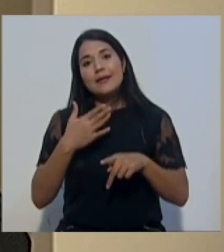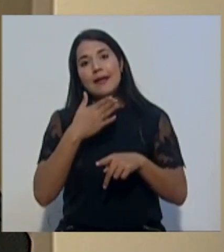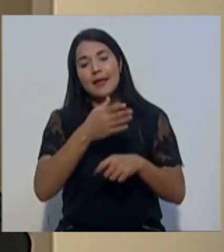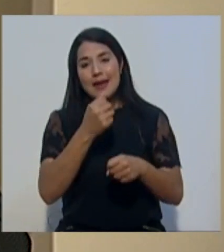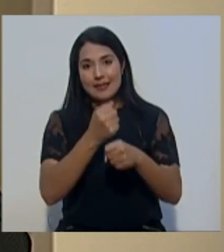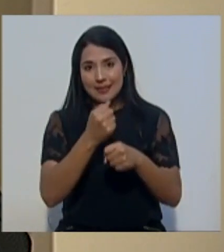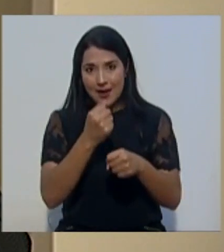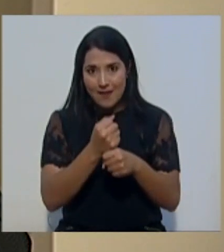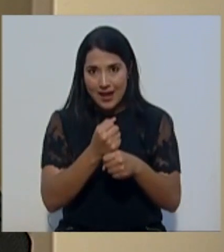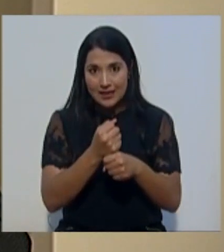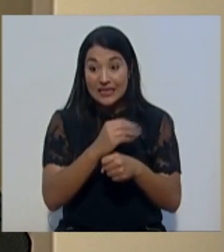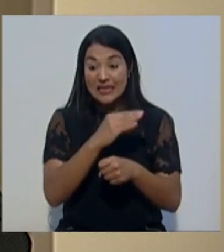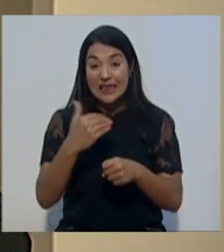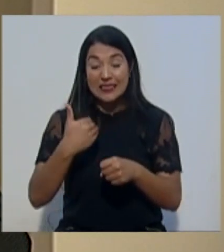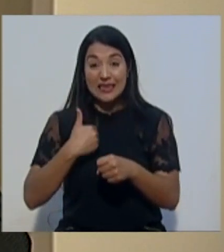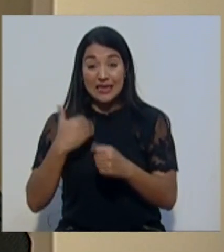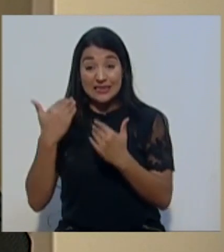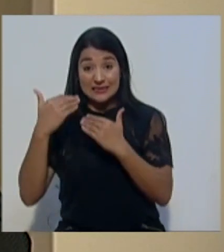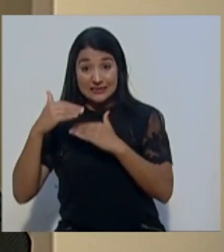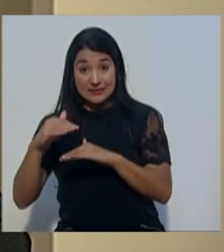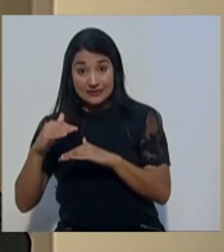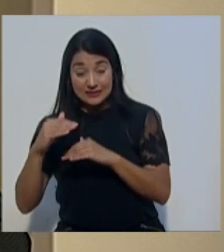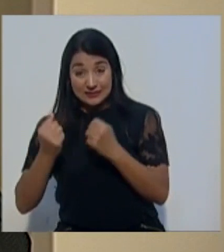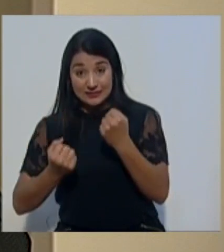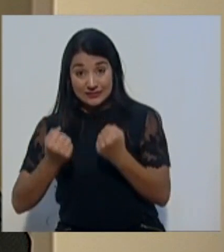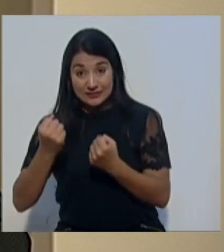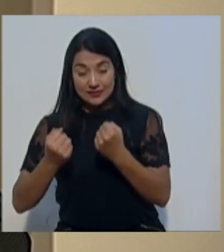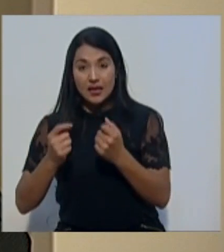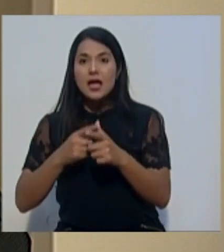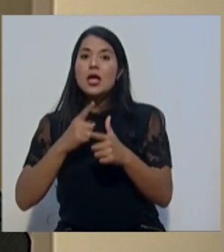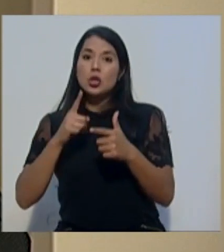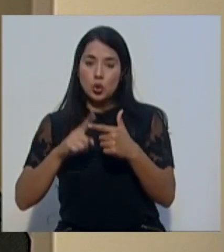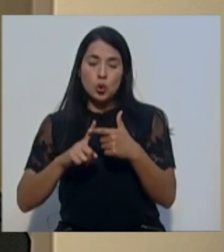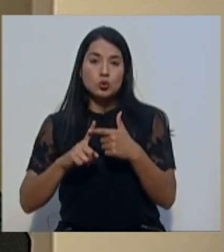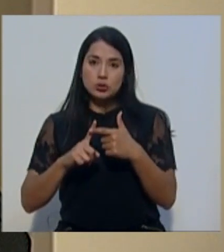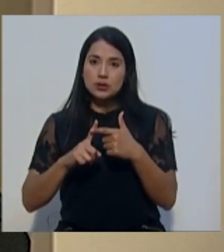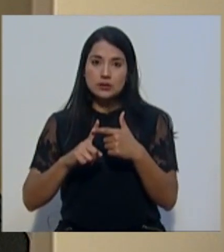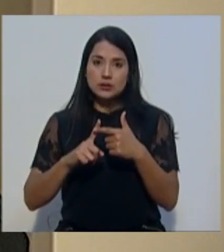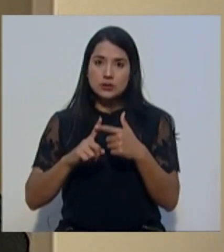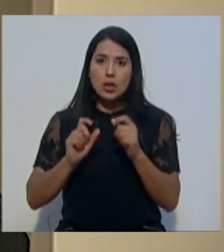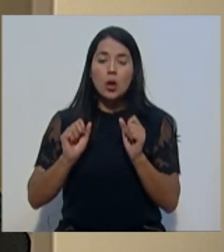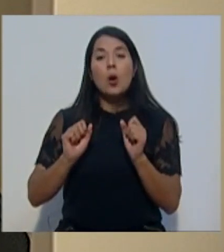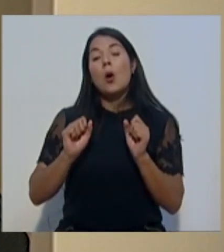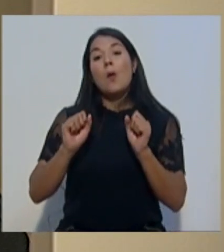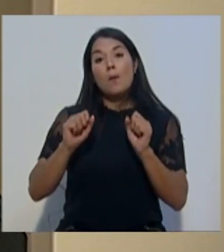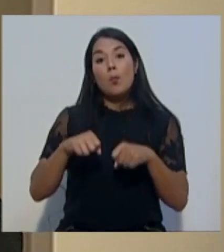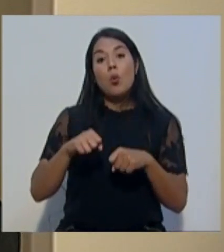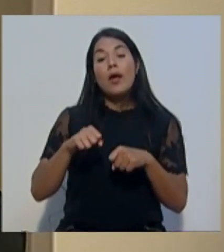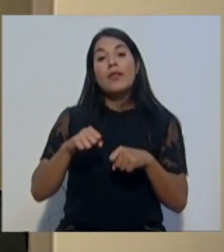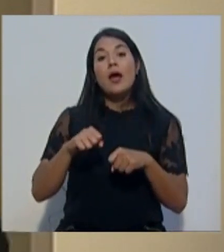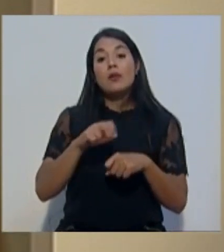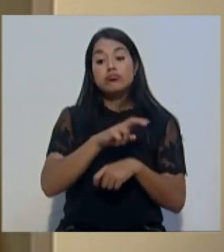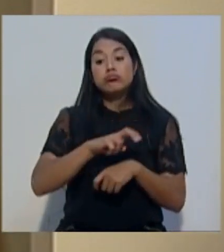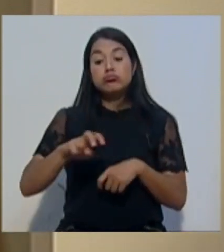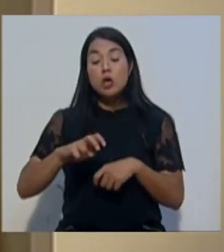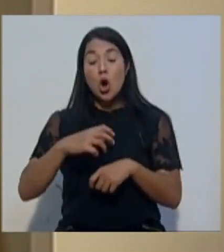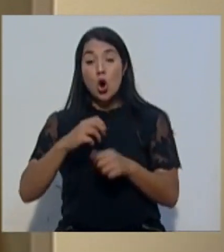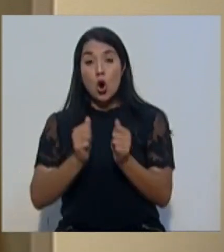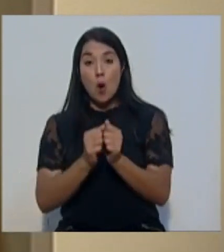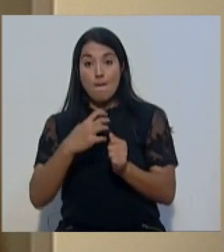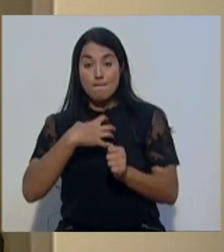horaria, de que pueda eventualmente hacerse la movilización en vehículos personales y